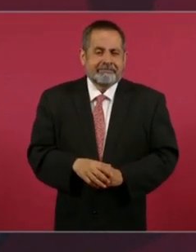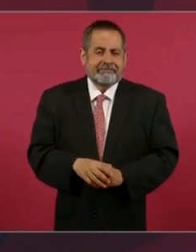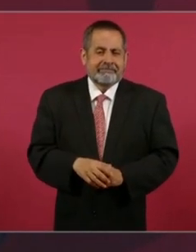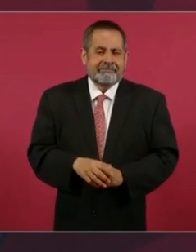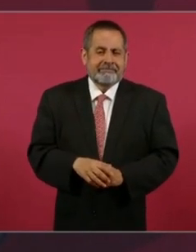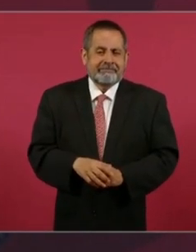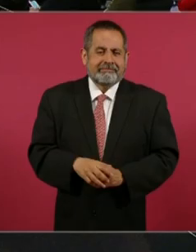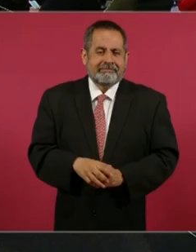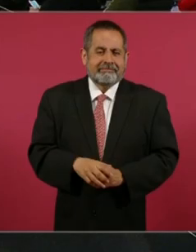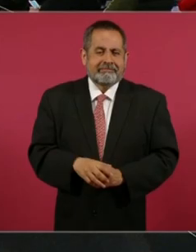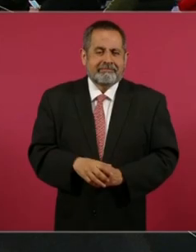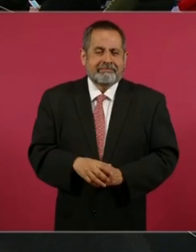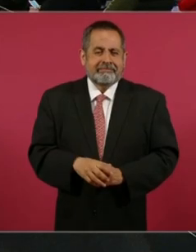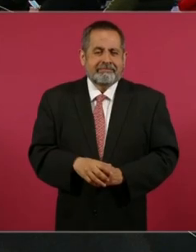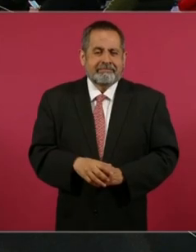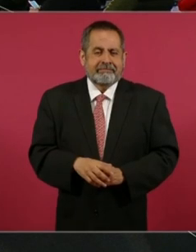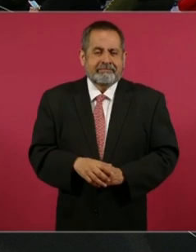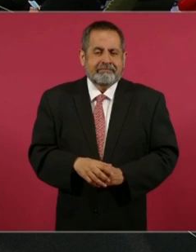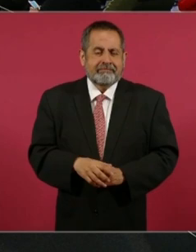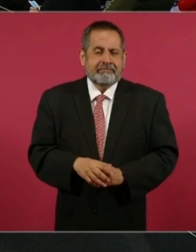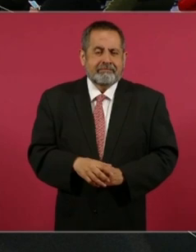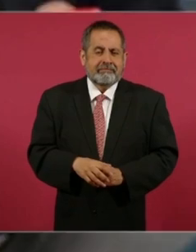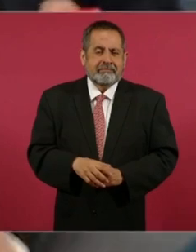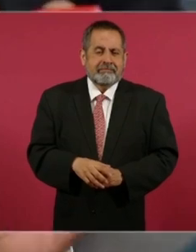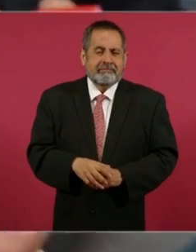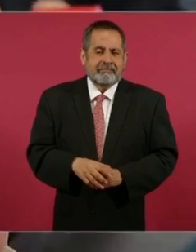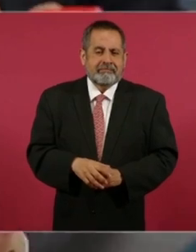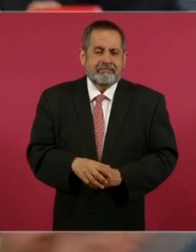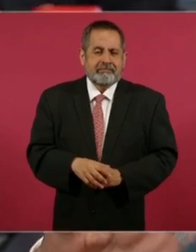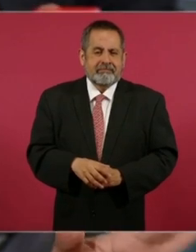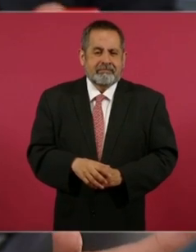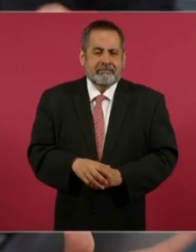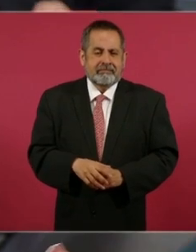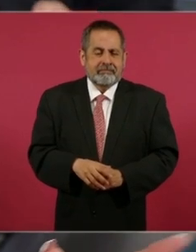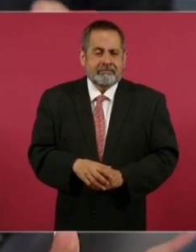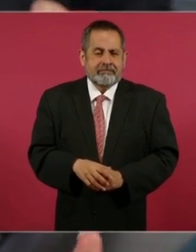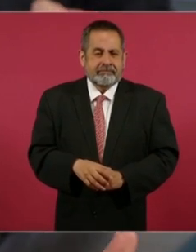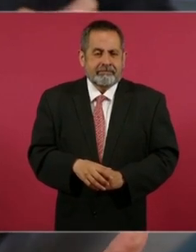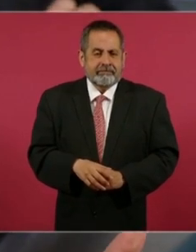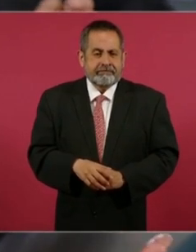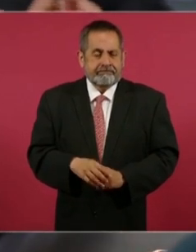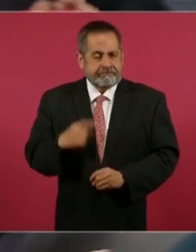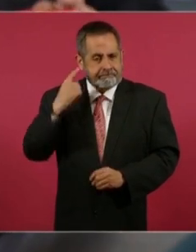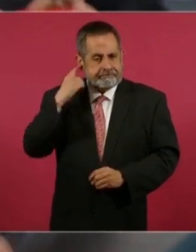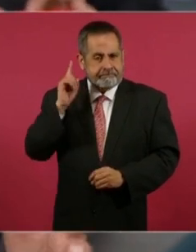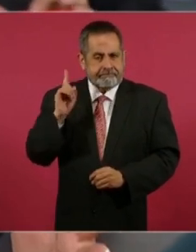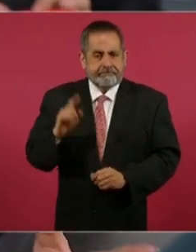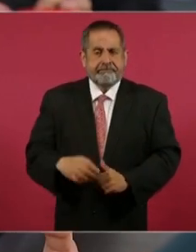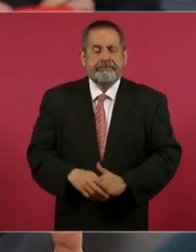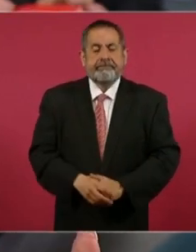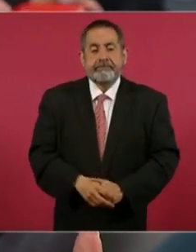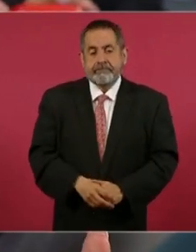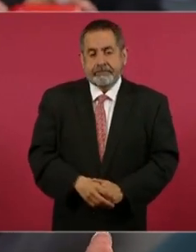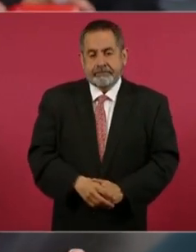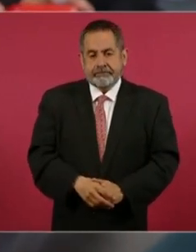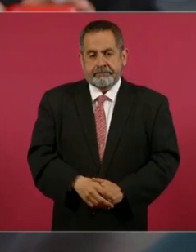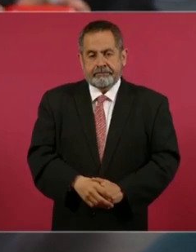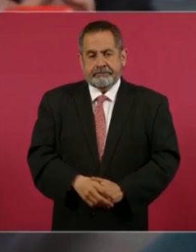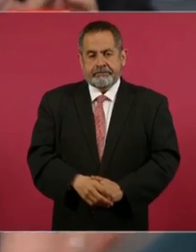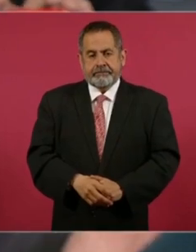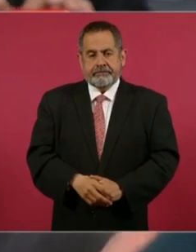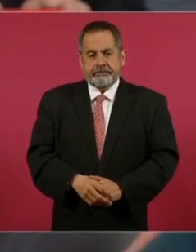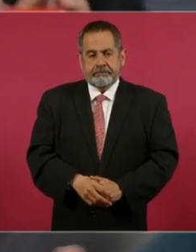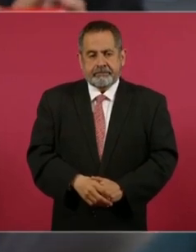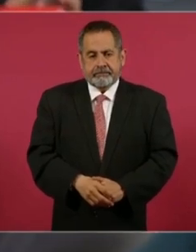de México con Estados Unidos. Entonces, ¿cuál era su opinión? Si además de que retiraran este apoyo militar, porque siempre México ha pedido de